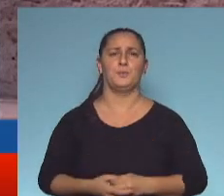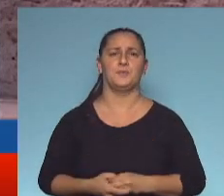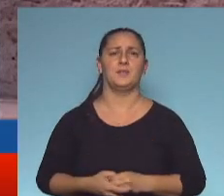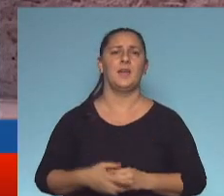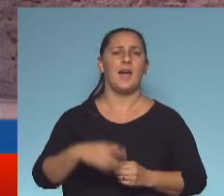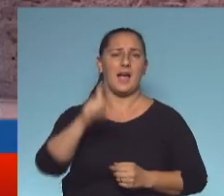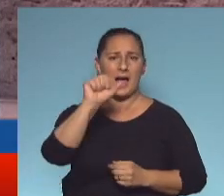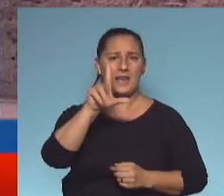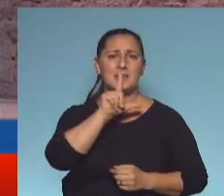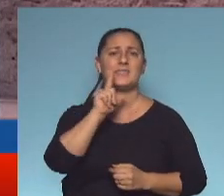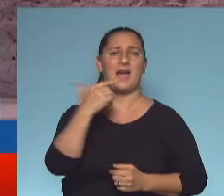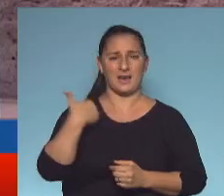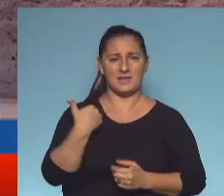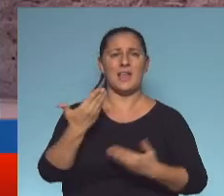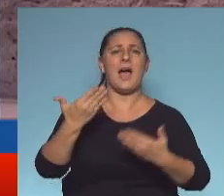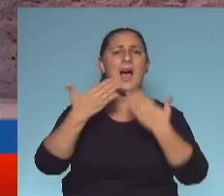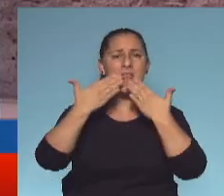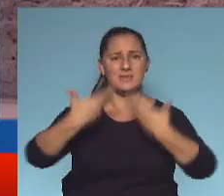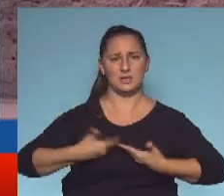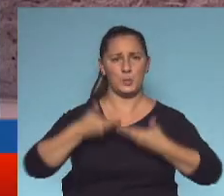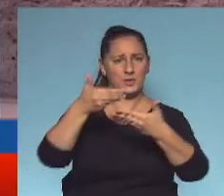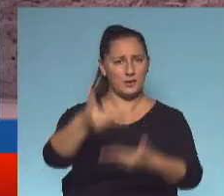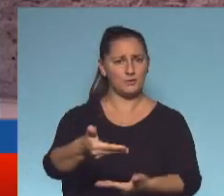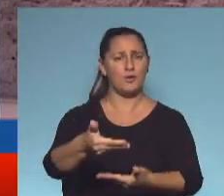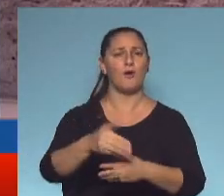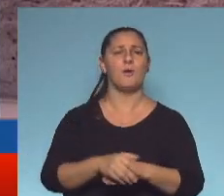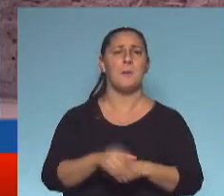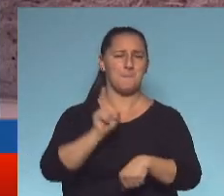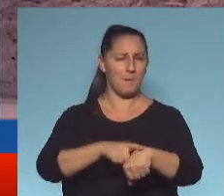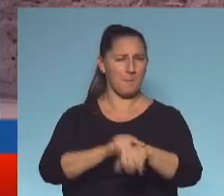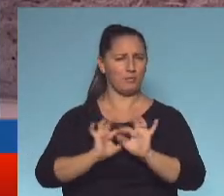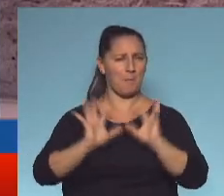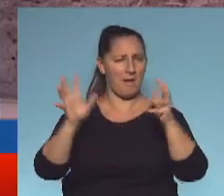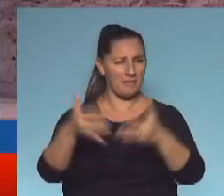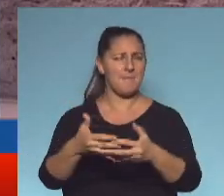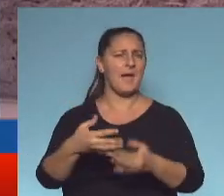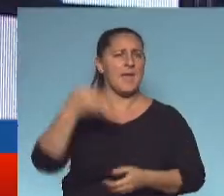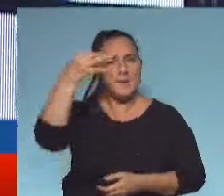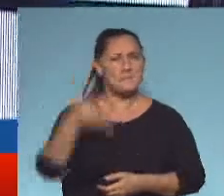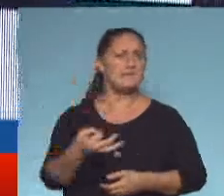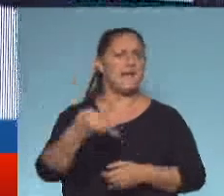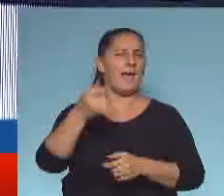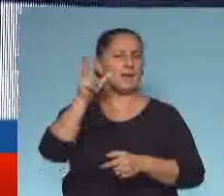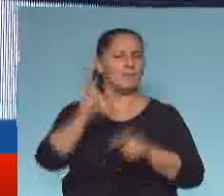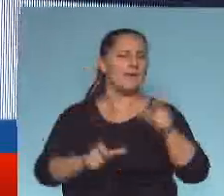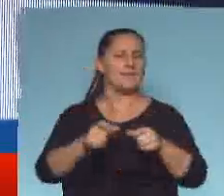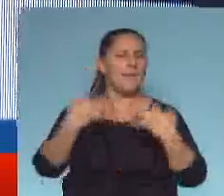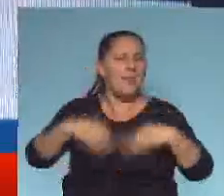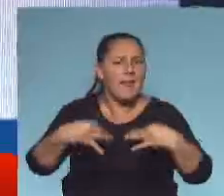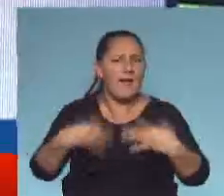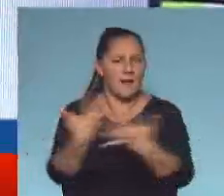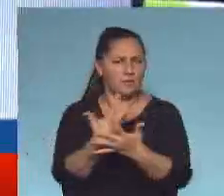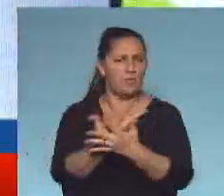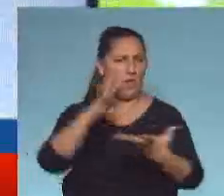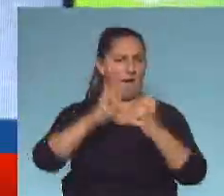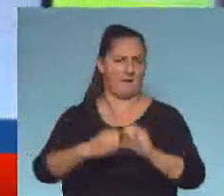Cáritas Argentina agradece esta invitación. En el contexto de la pandemia que afecta especialmente a los más vulnerables, el Papa